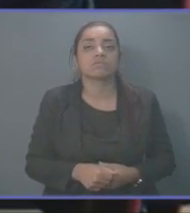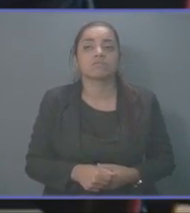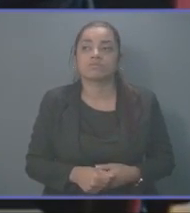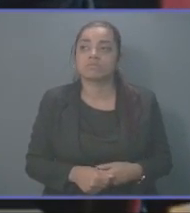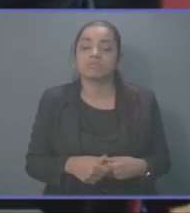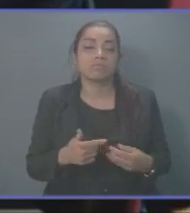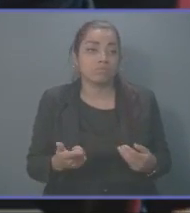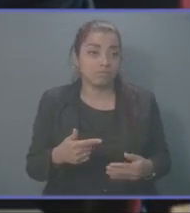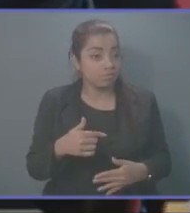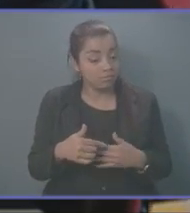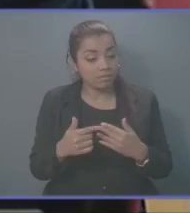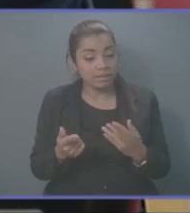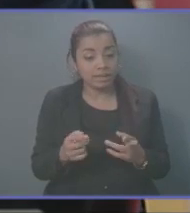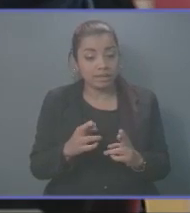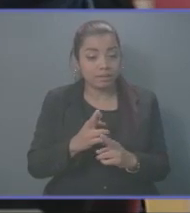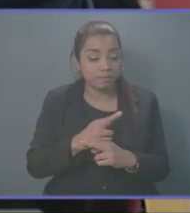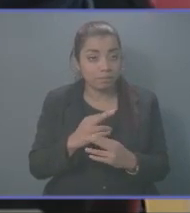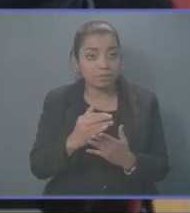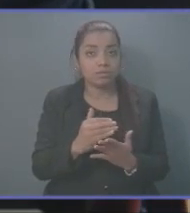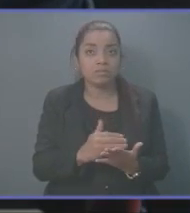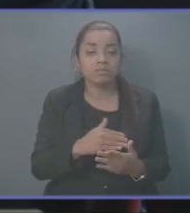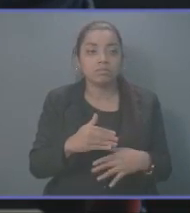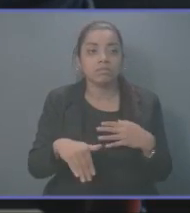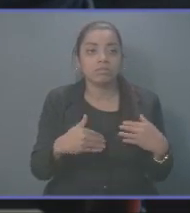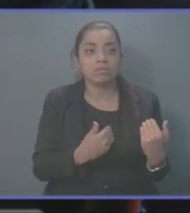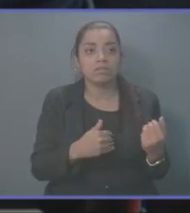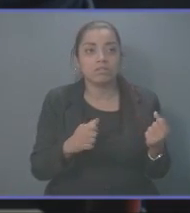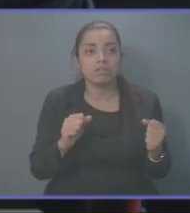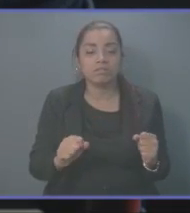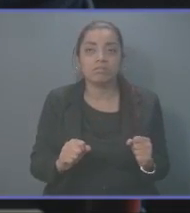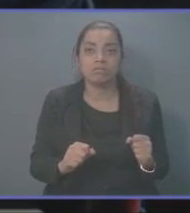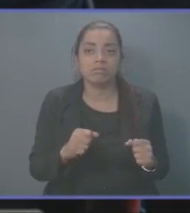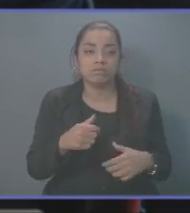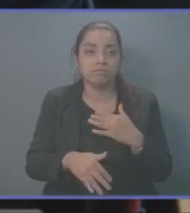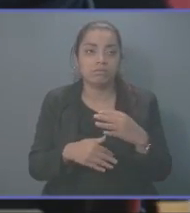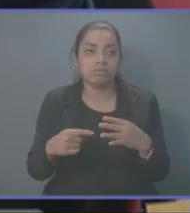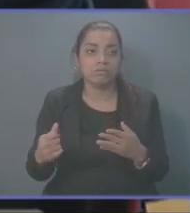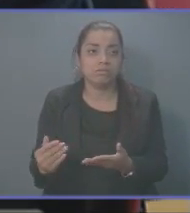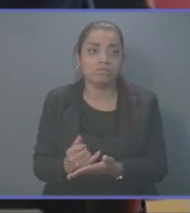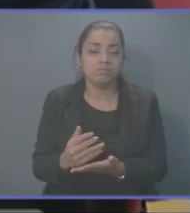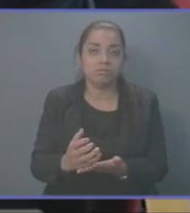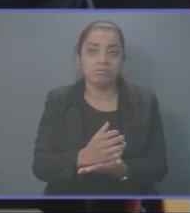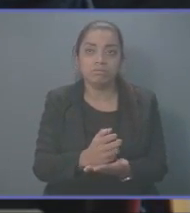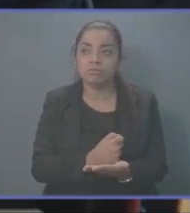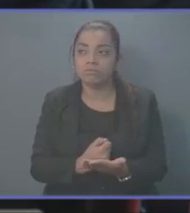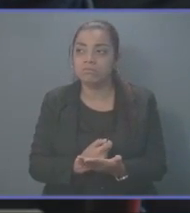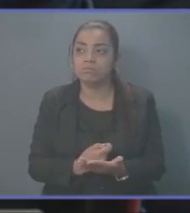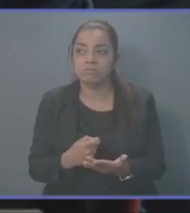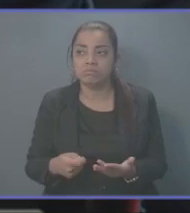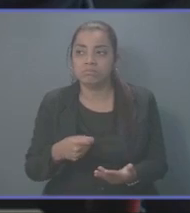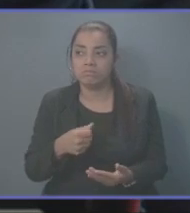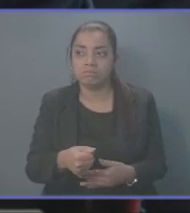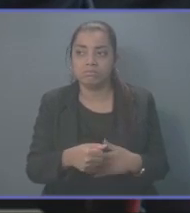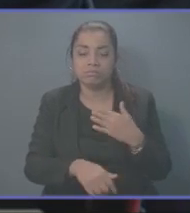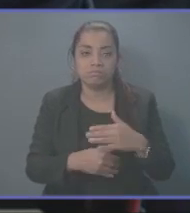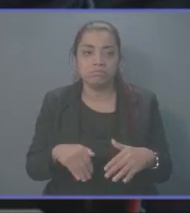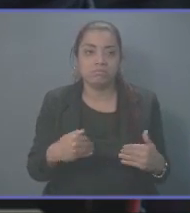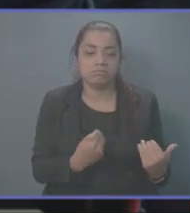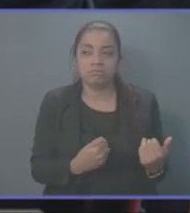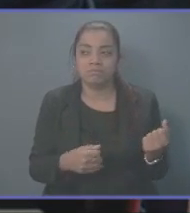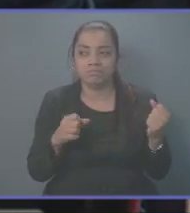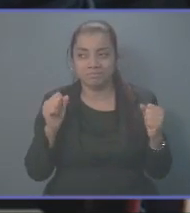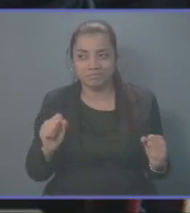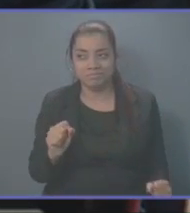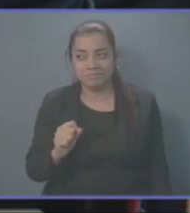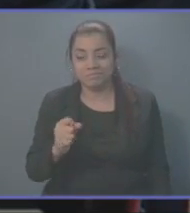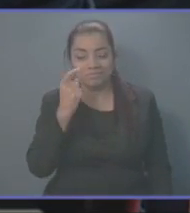En el evento que se modifique más de una declaración tributaria de un mismo ejercicio de tributación en que se regularicen las situaciones de